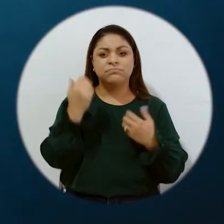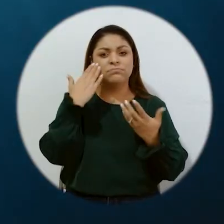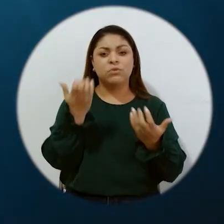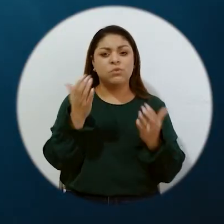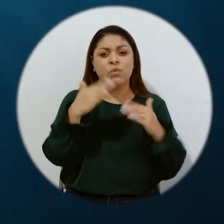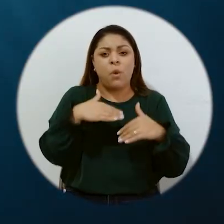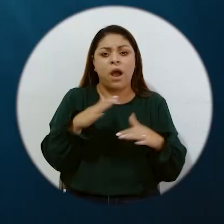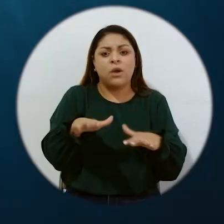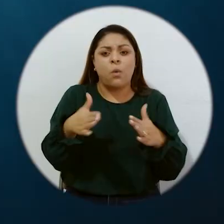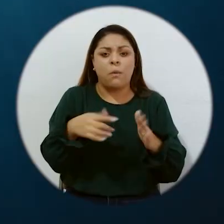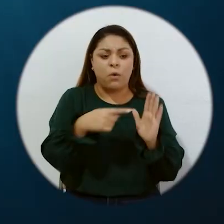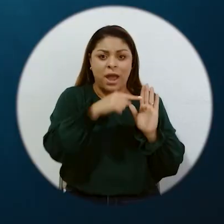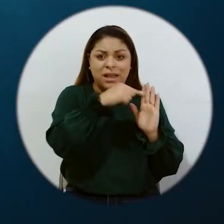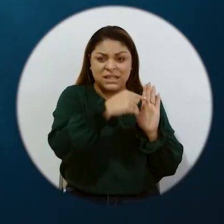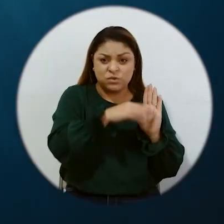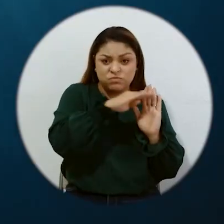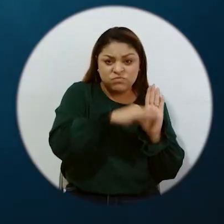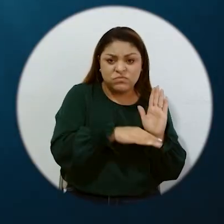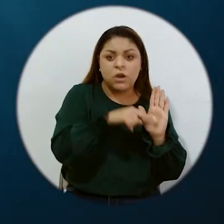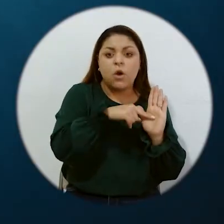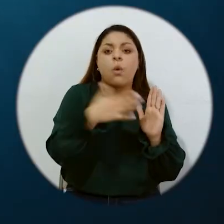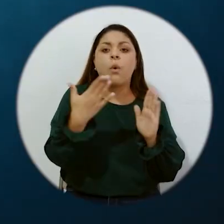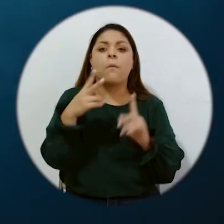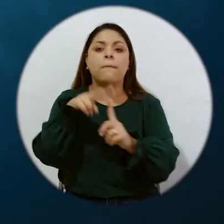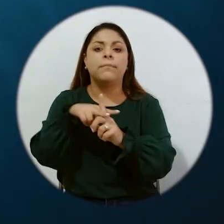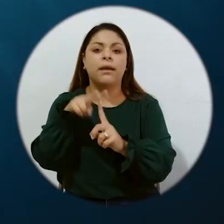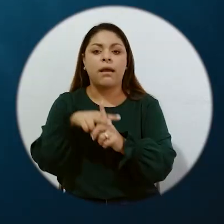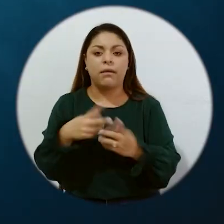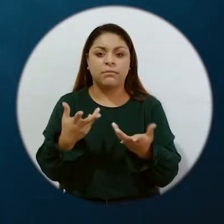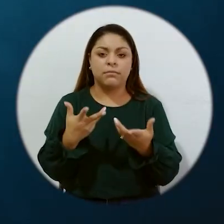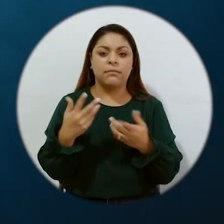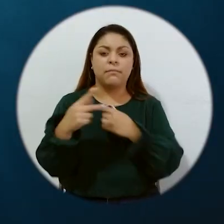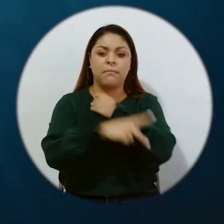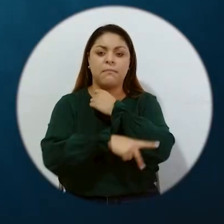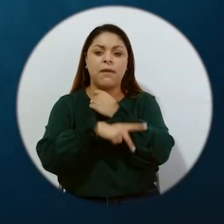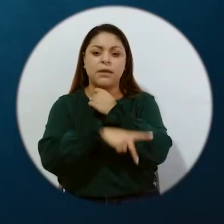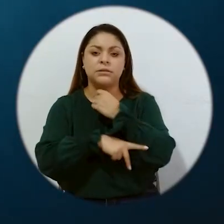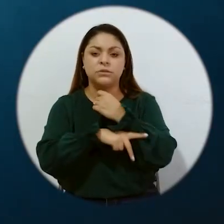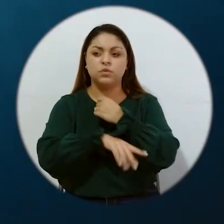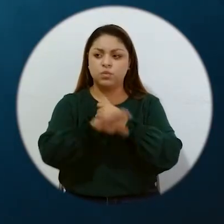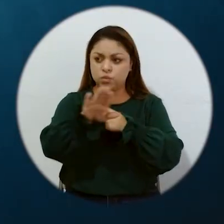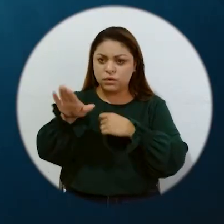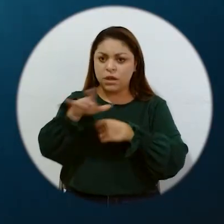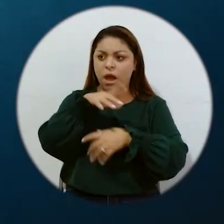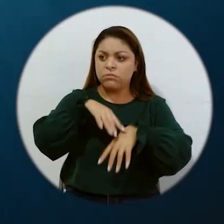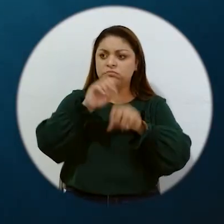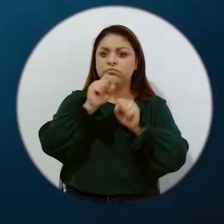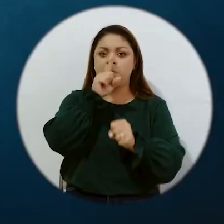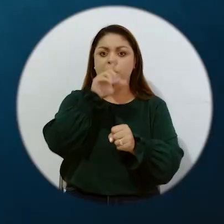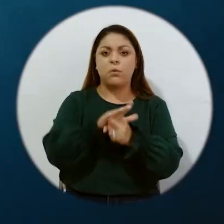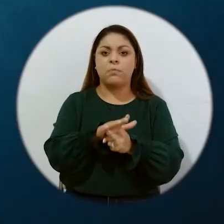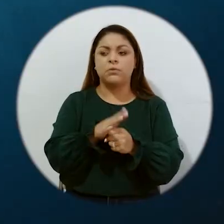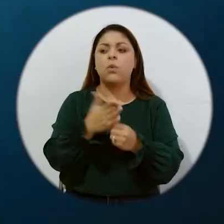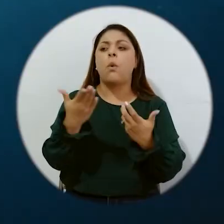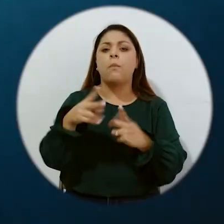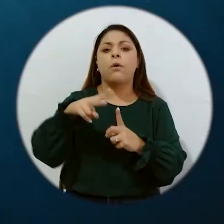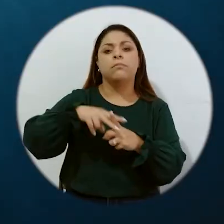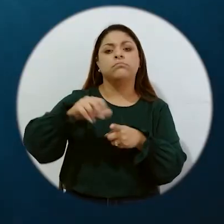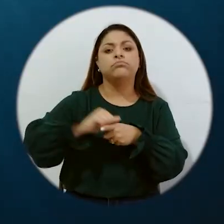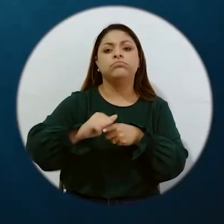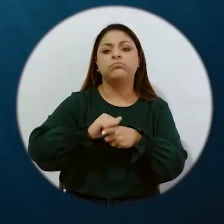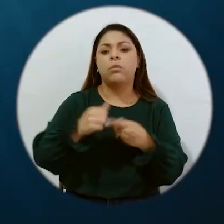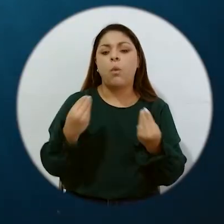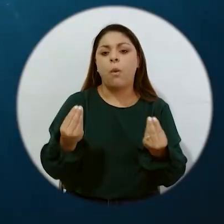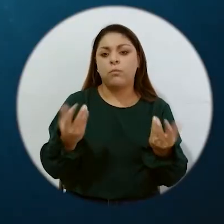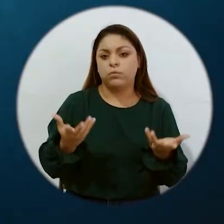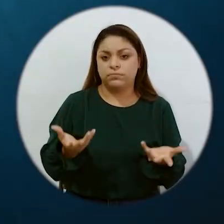es que no hay mecanismos efectivos para hacer cumplir a los países los compromisos que han adquirido con base en este